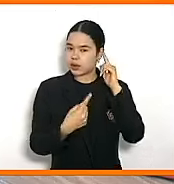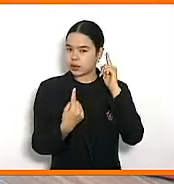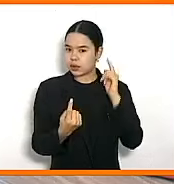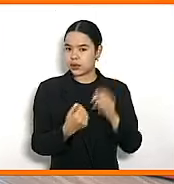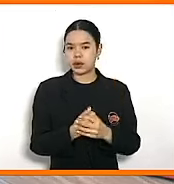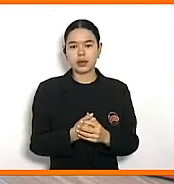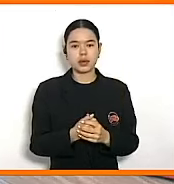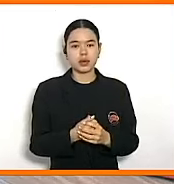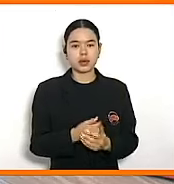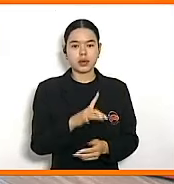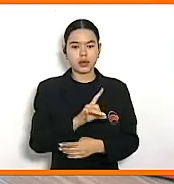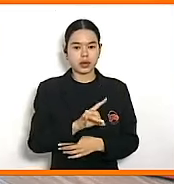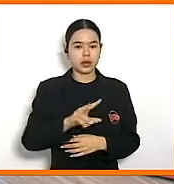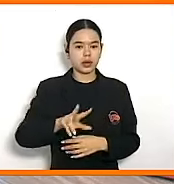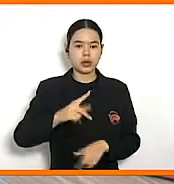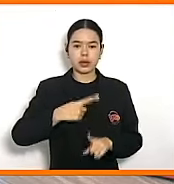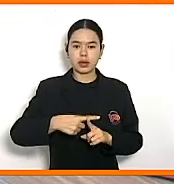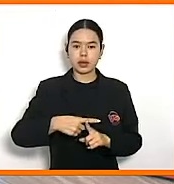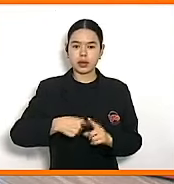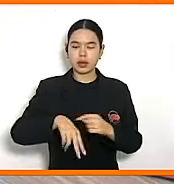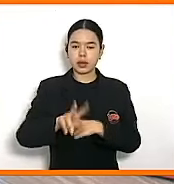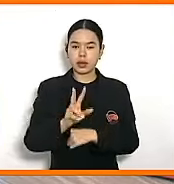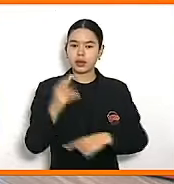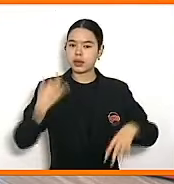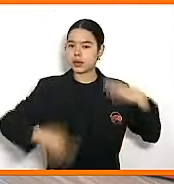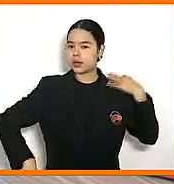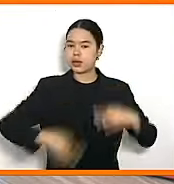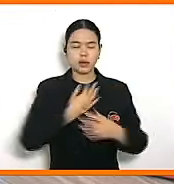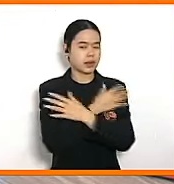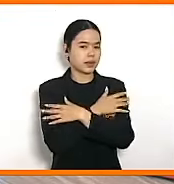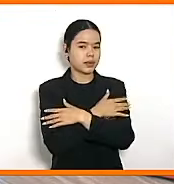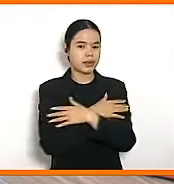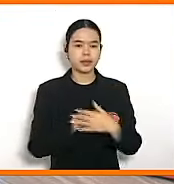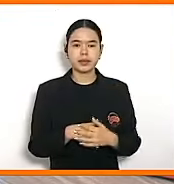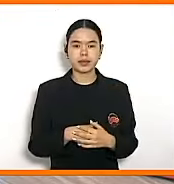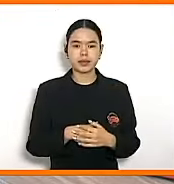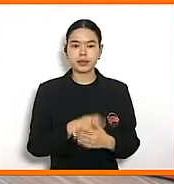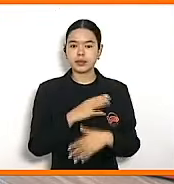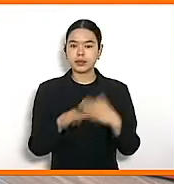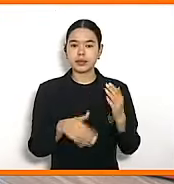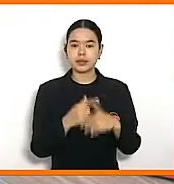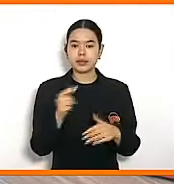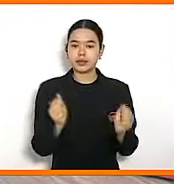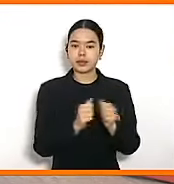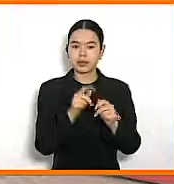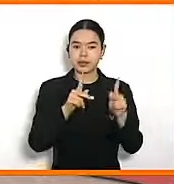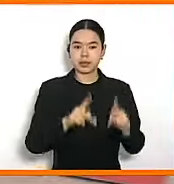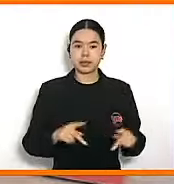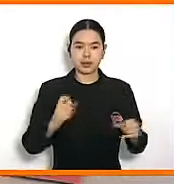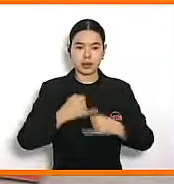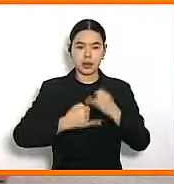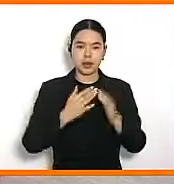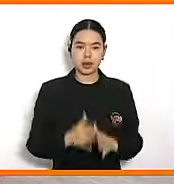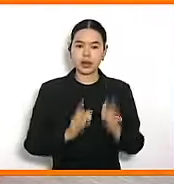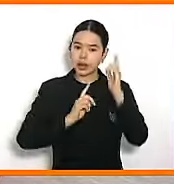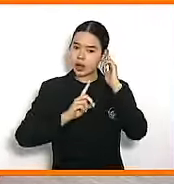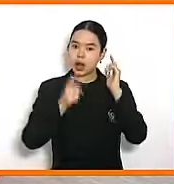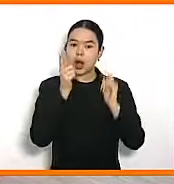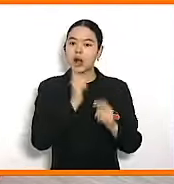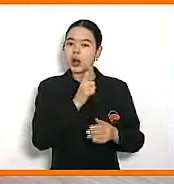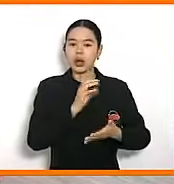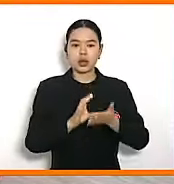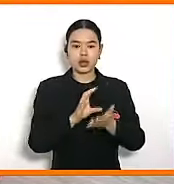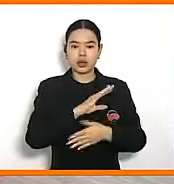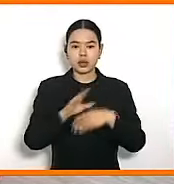1, 83 más 3. Muchas felicidades. Si formas parte de nuestros jugadores para Loto Super Premio, te